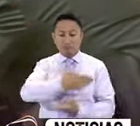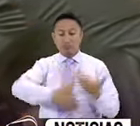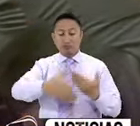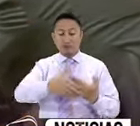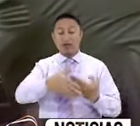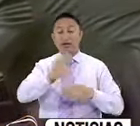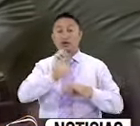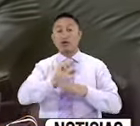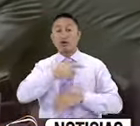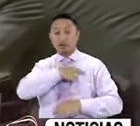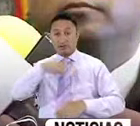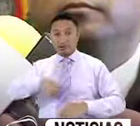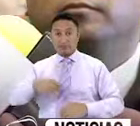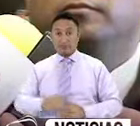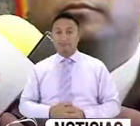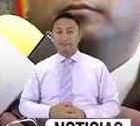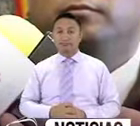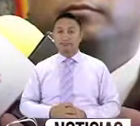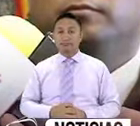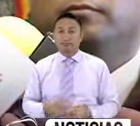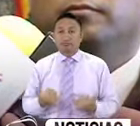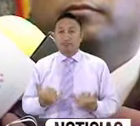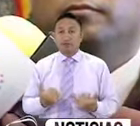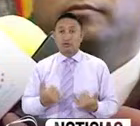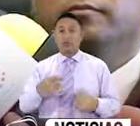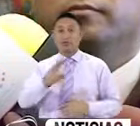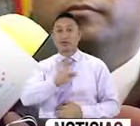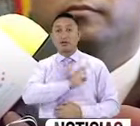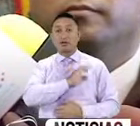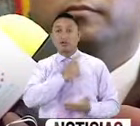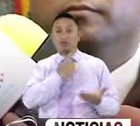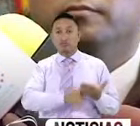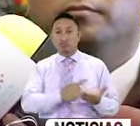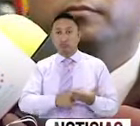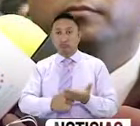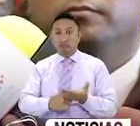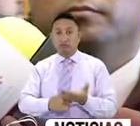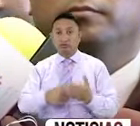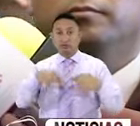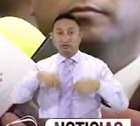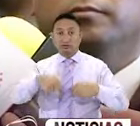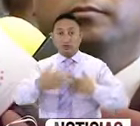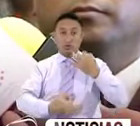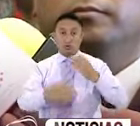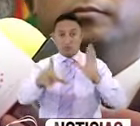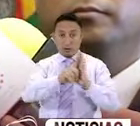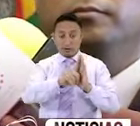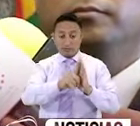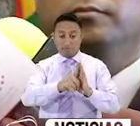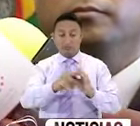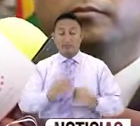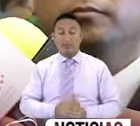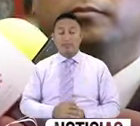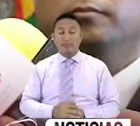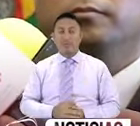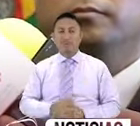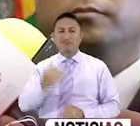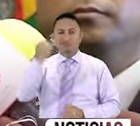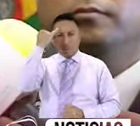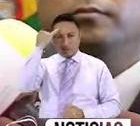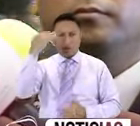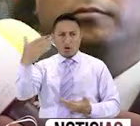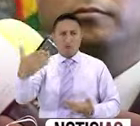China. Se ha hecho esto un trabajo técnico, es un trabajo técnico y jurídico que sobrepasa ideología, bandera,